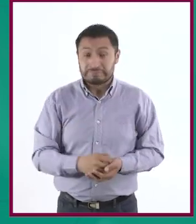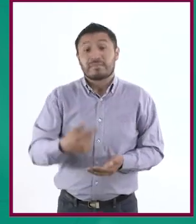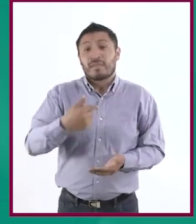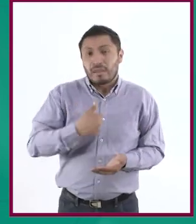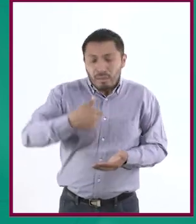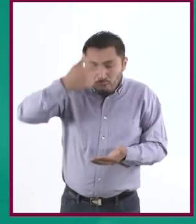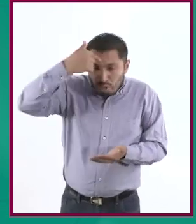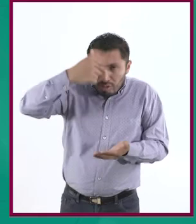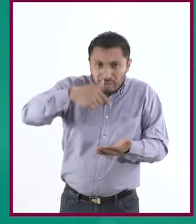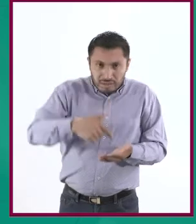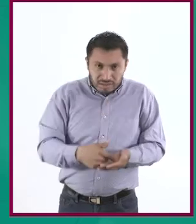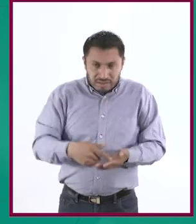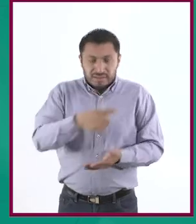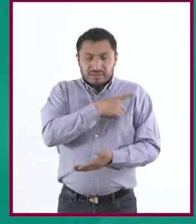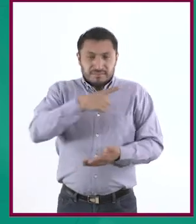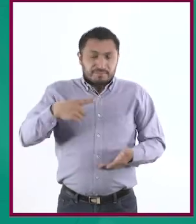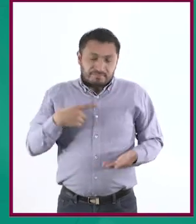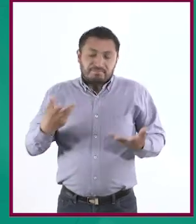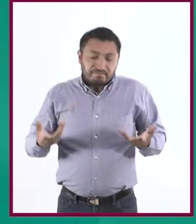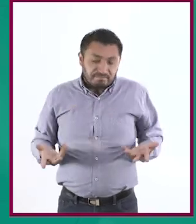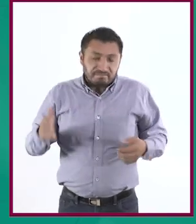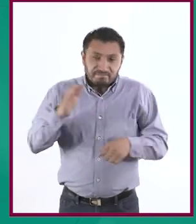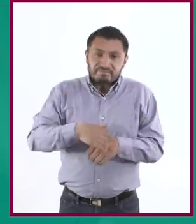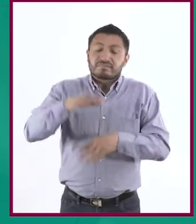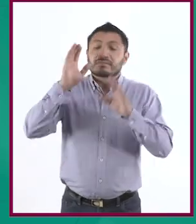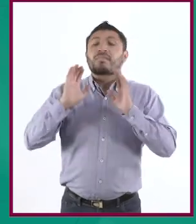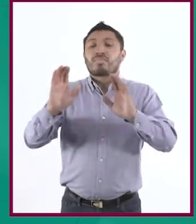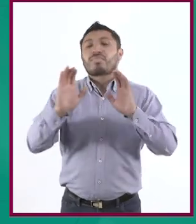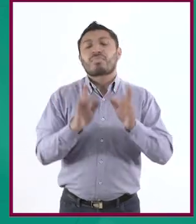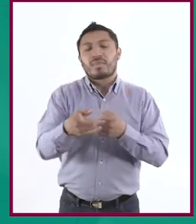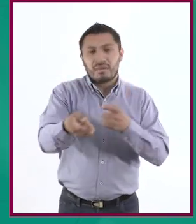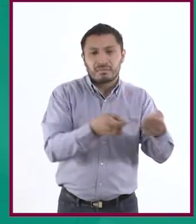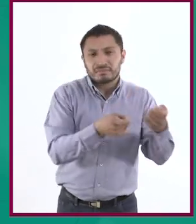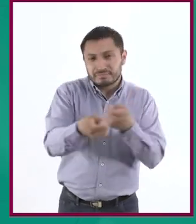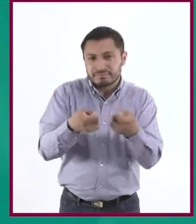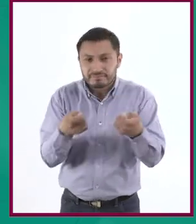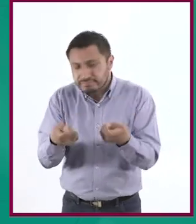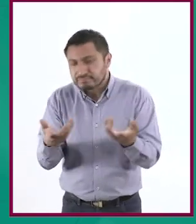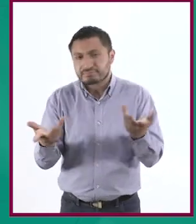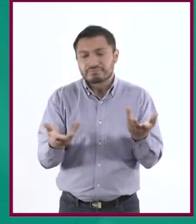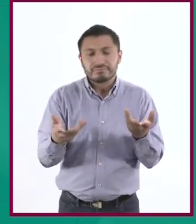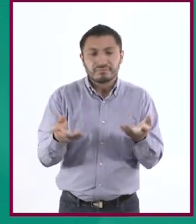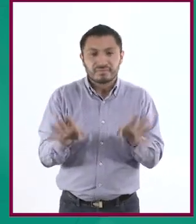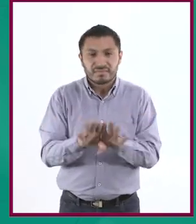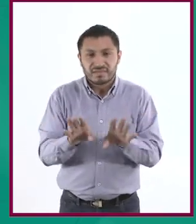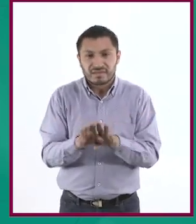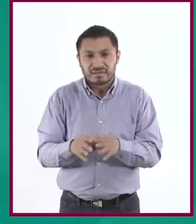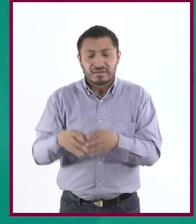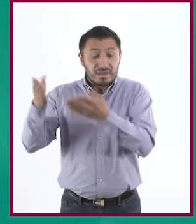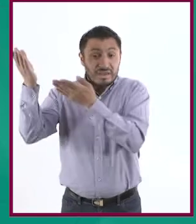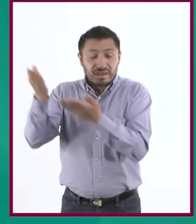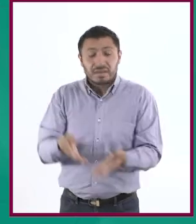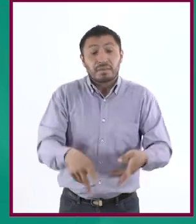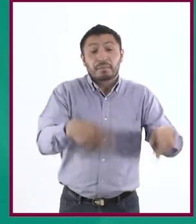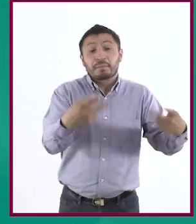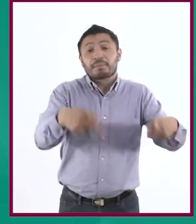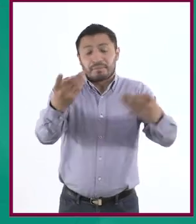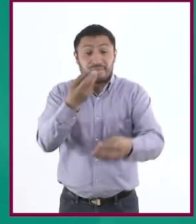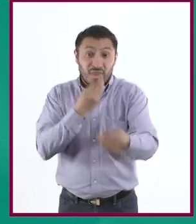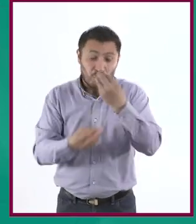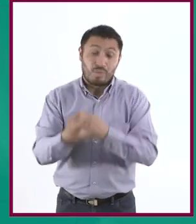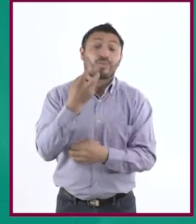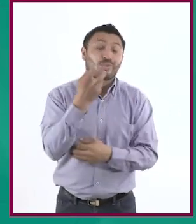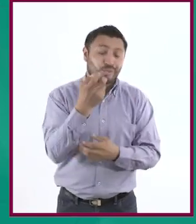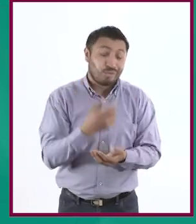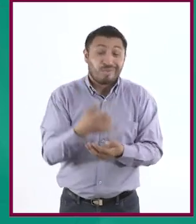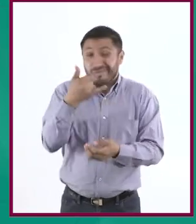creo que debe haber más cuidado en regularlo, la llegada a los anaqueles, ¿no?, de estos alimentos. Y